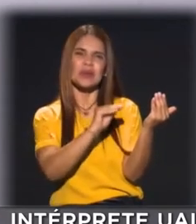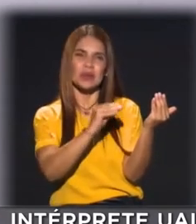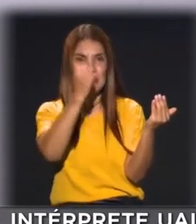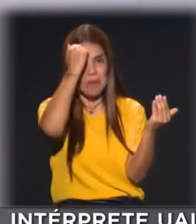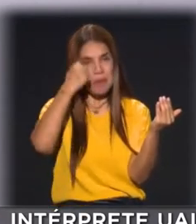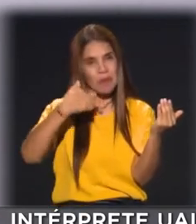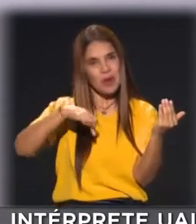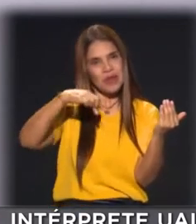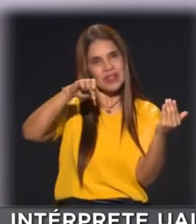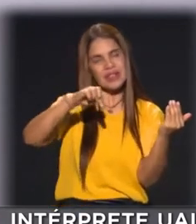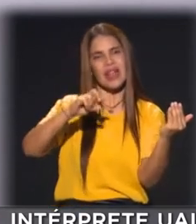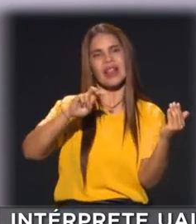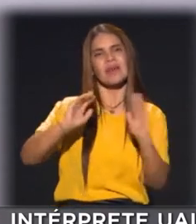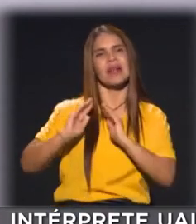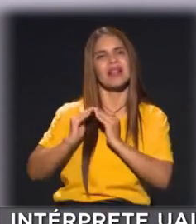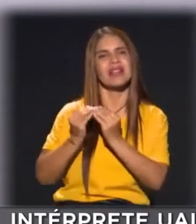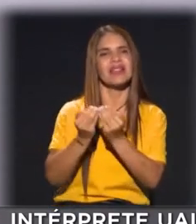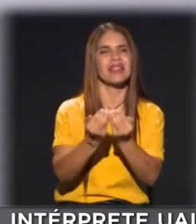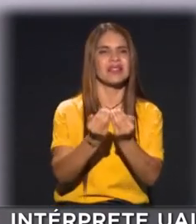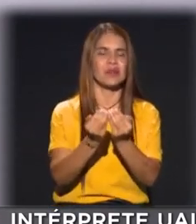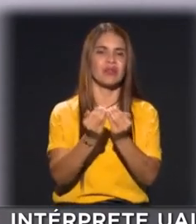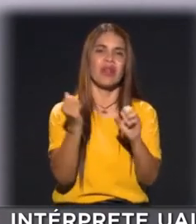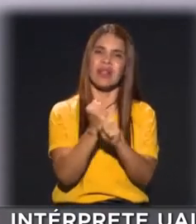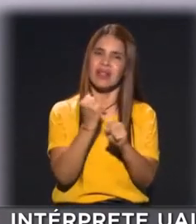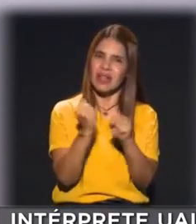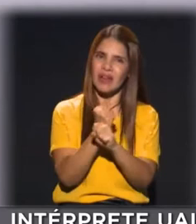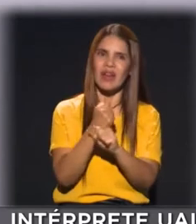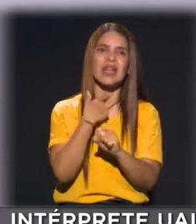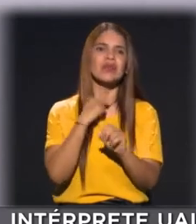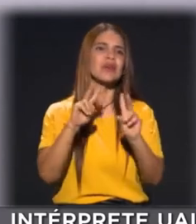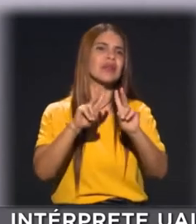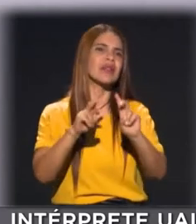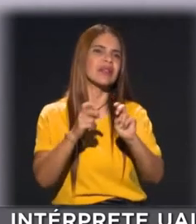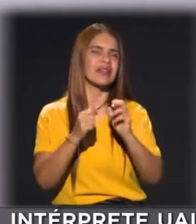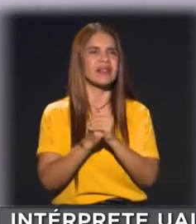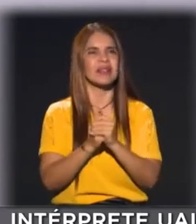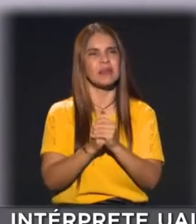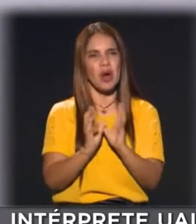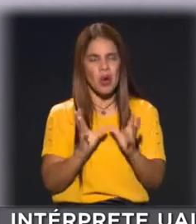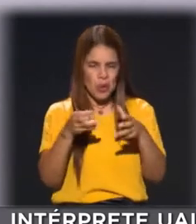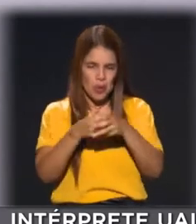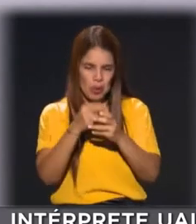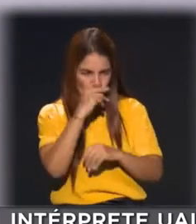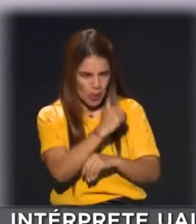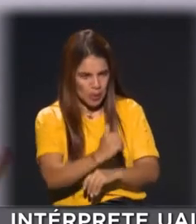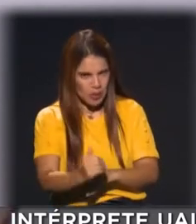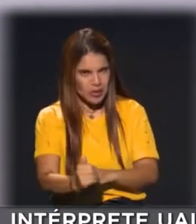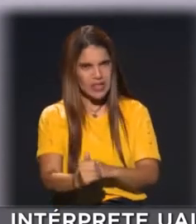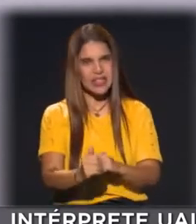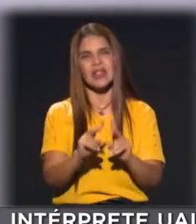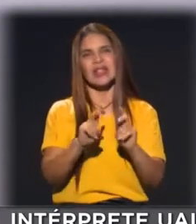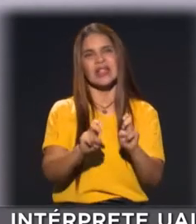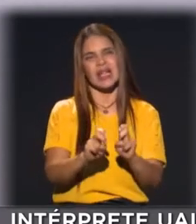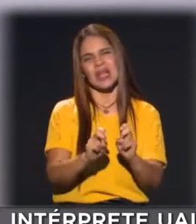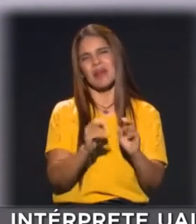que es profesional en estudios literarios y que le ha tocado trabajar o le ha gustado trabajar también como con estos grupos, con los niños, con ludotecas y